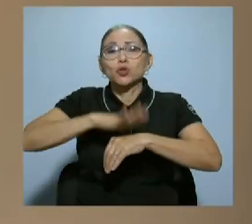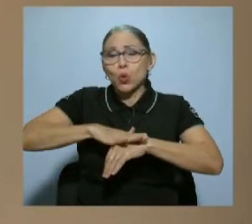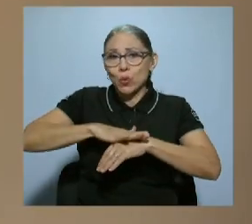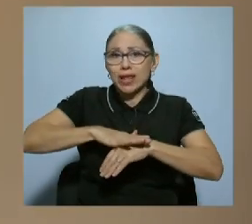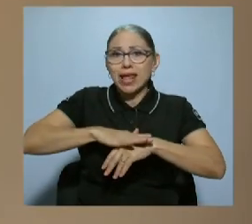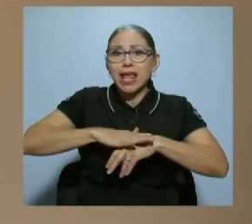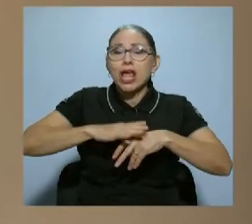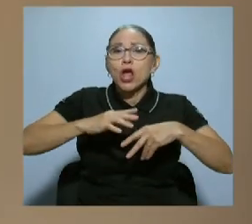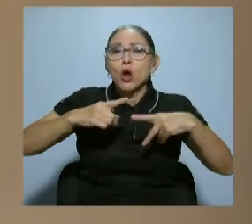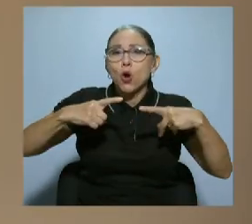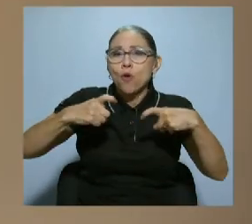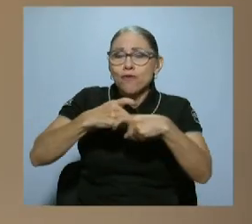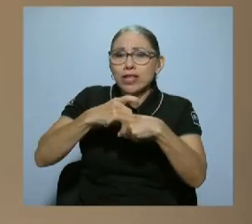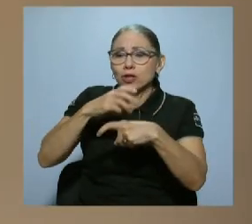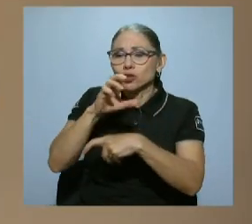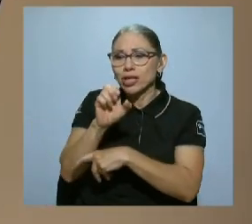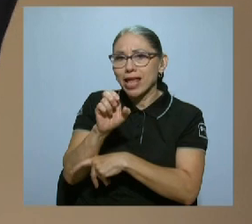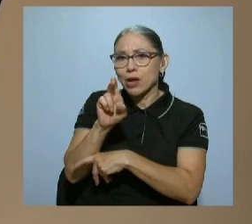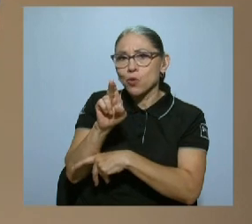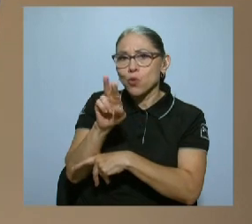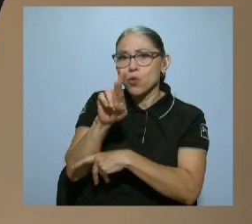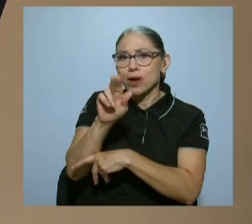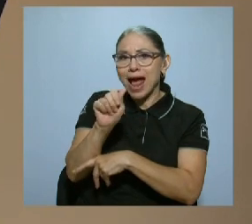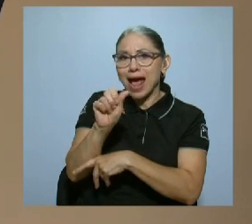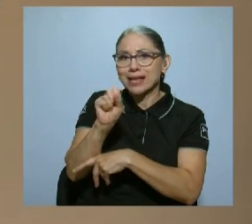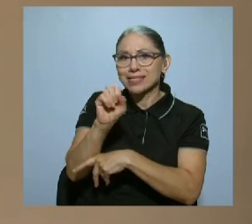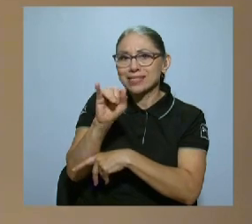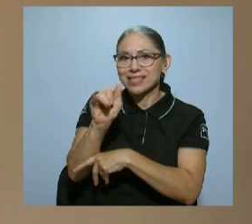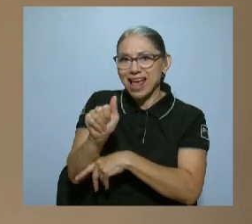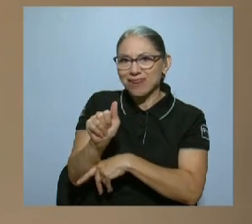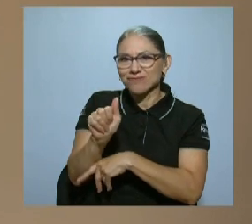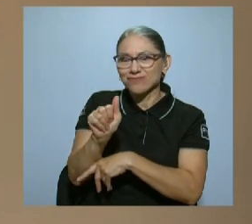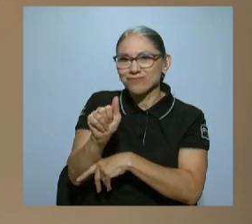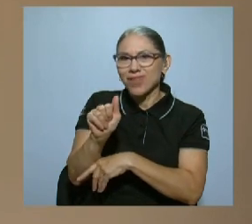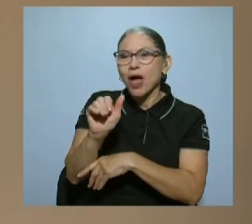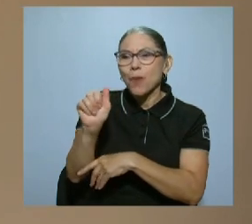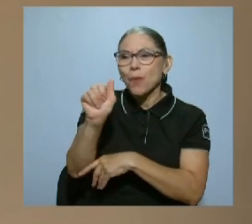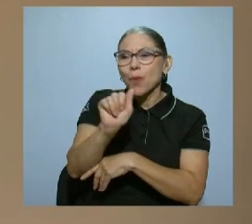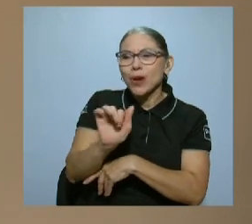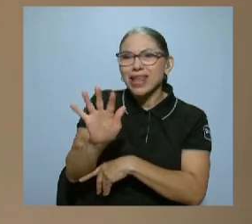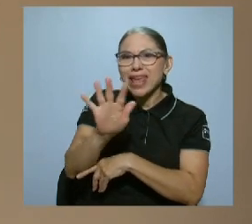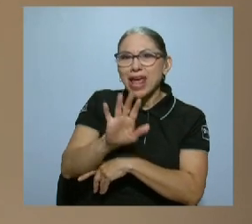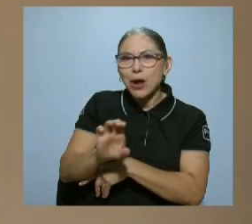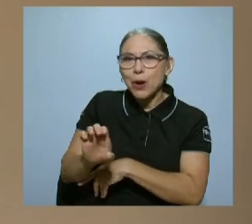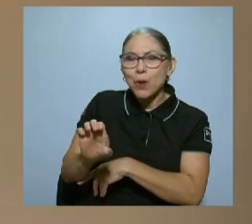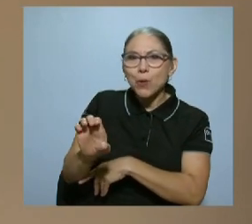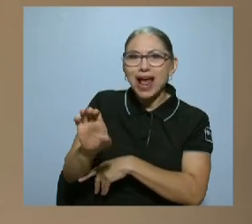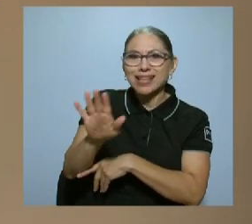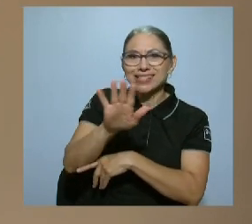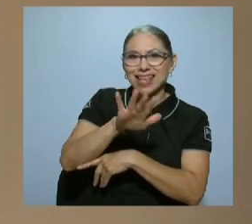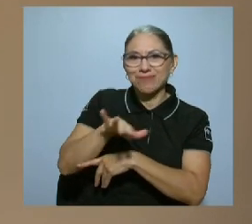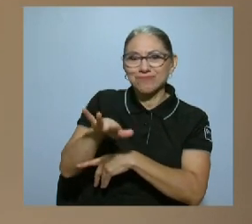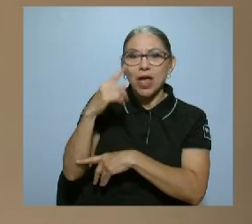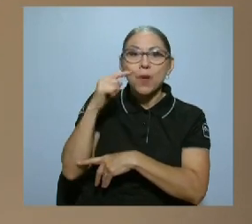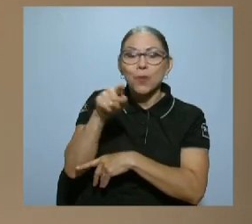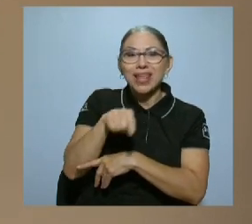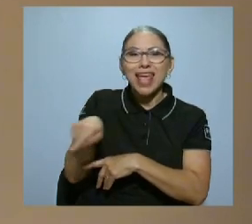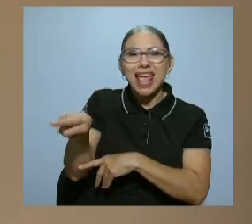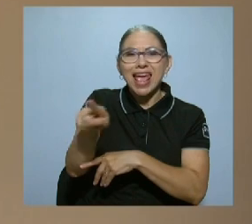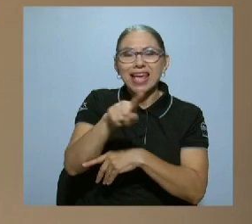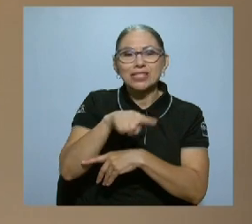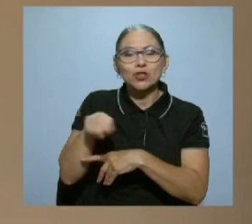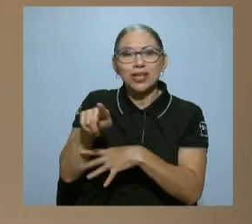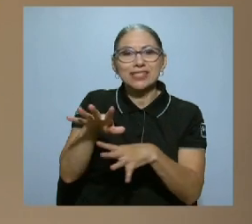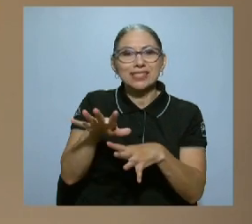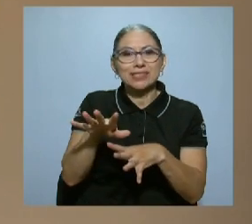en Eurasia. ¿Y por qué Eurasia? Bueno, porque es esa masa enorme de tierra, es la masa de tierra más